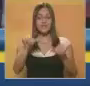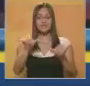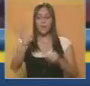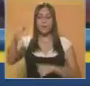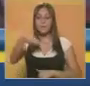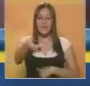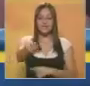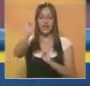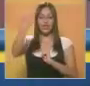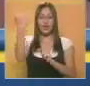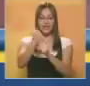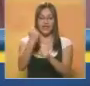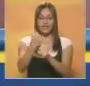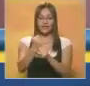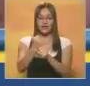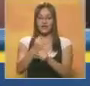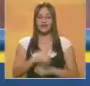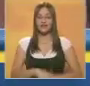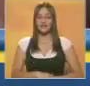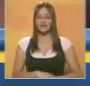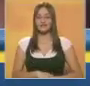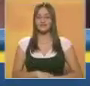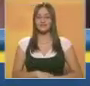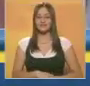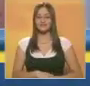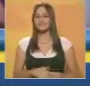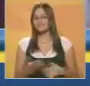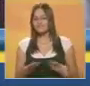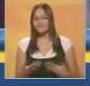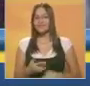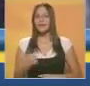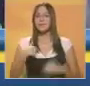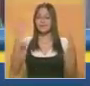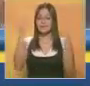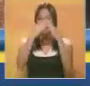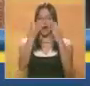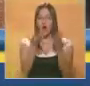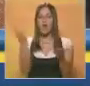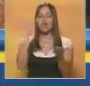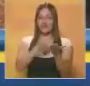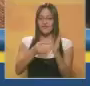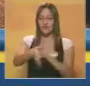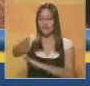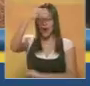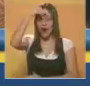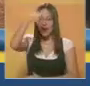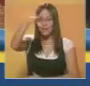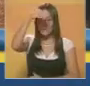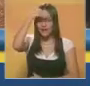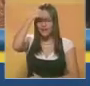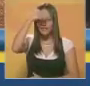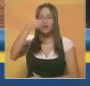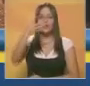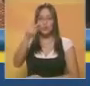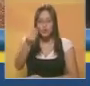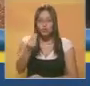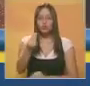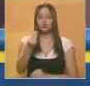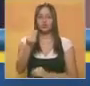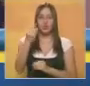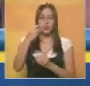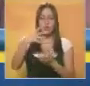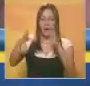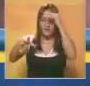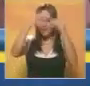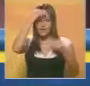pescador, porque como era el fin, bueno, yo terminé en mi casa de nuevo, aprendí, bueno, me llevé bastantes lecciones a lo largo del camino